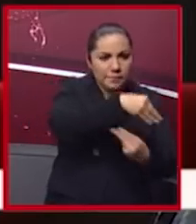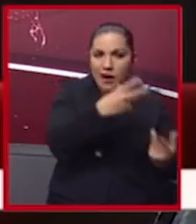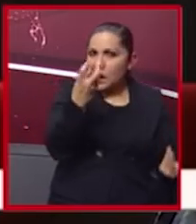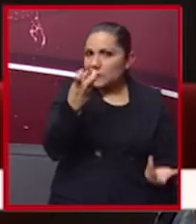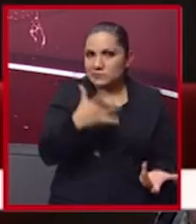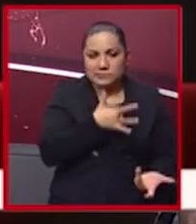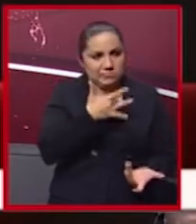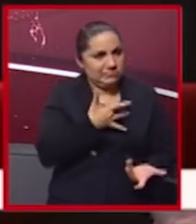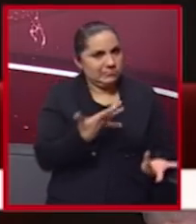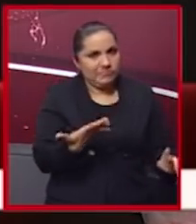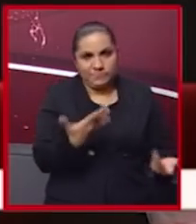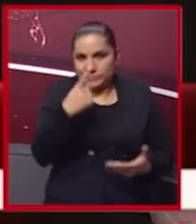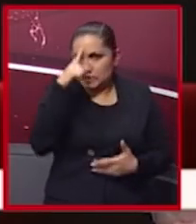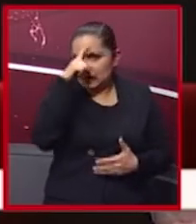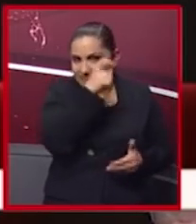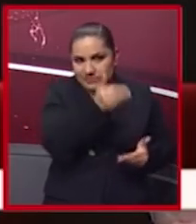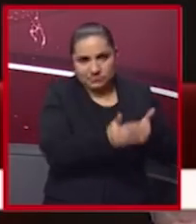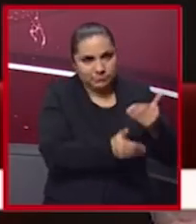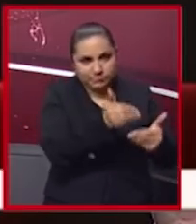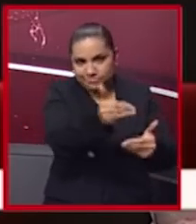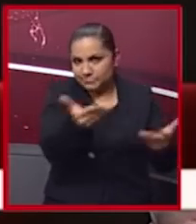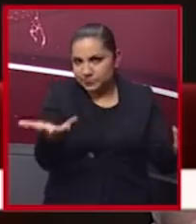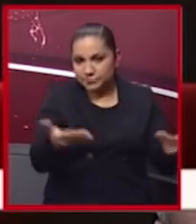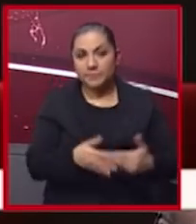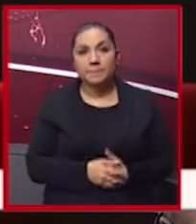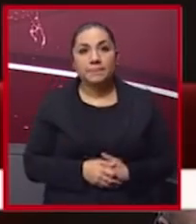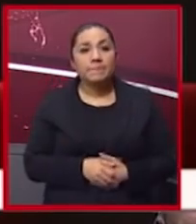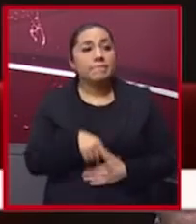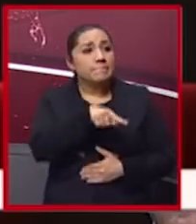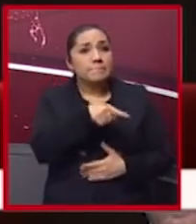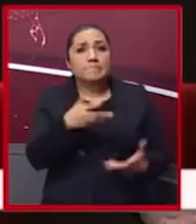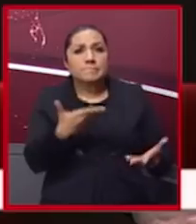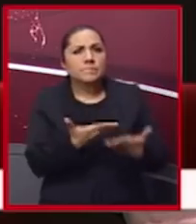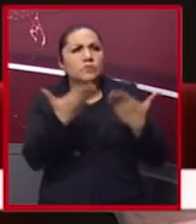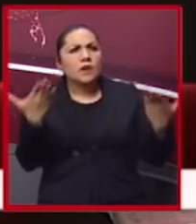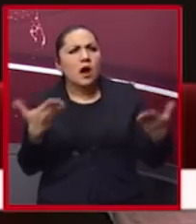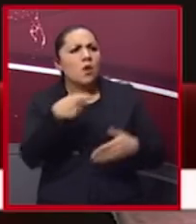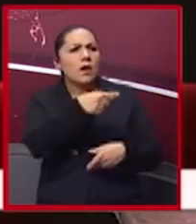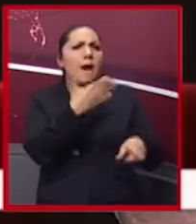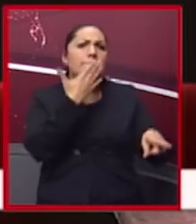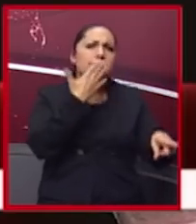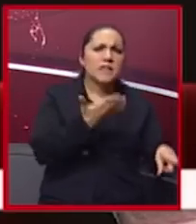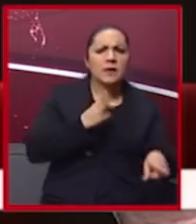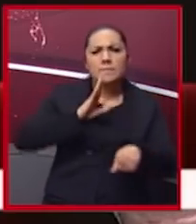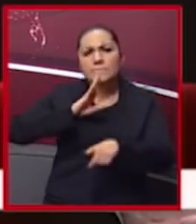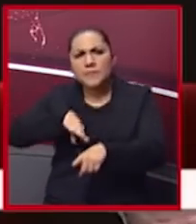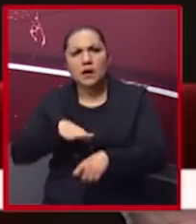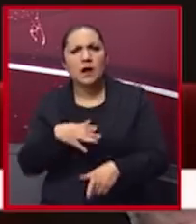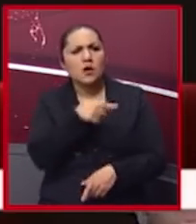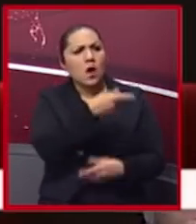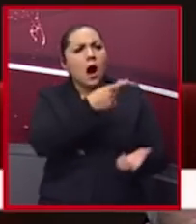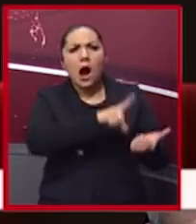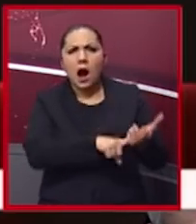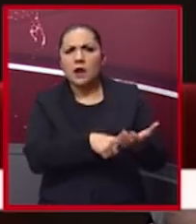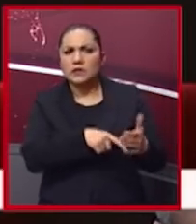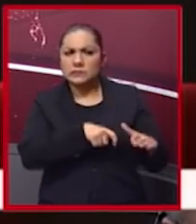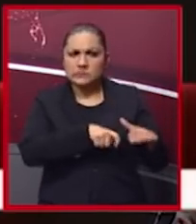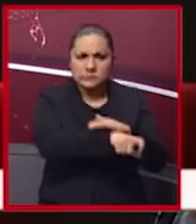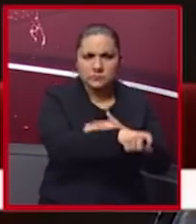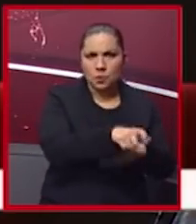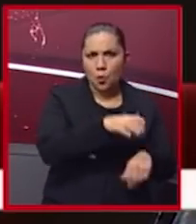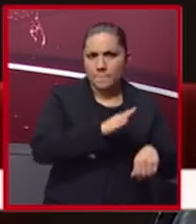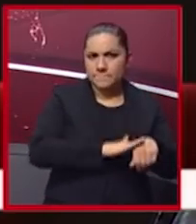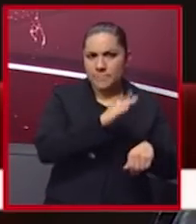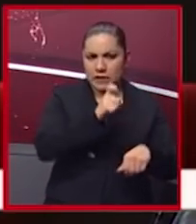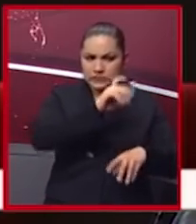que no es un tema de buenos y malos, no es un tema de moches, es el ramo 23 el que le da vida a los municipios.